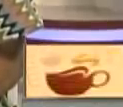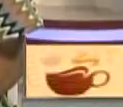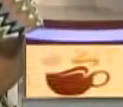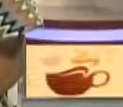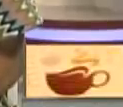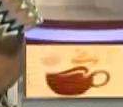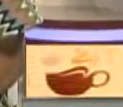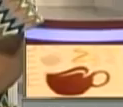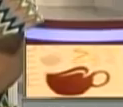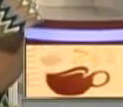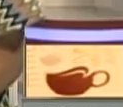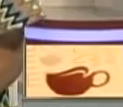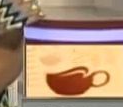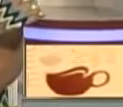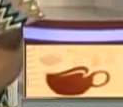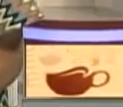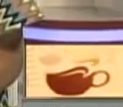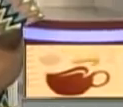fiscal. Muy buenos días. Lo escuchamos.